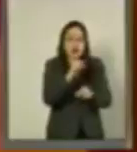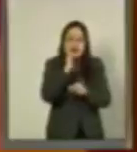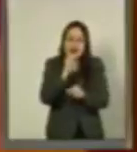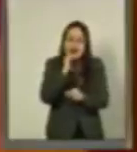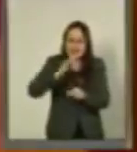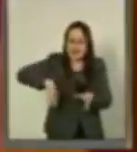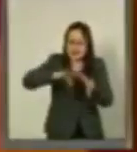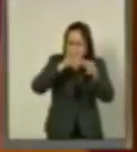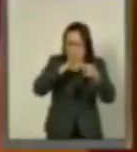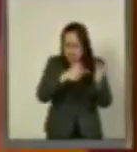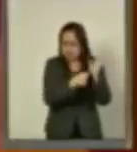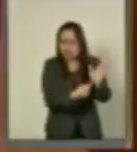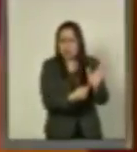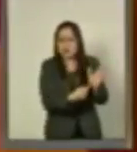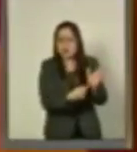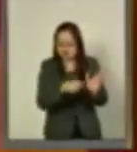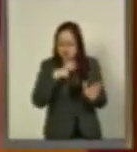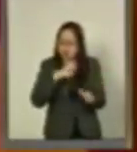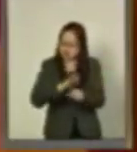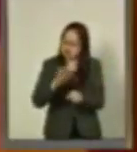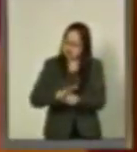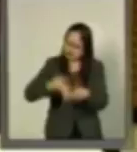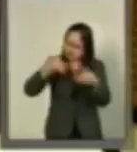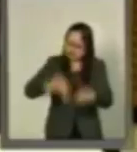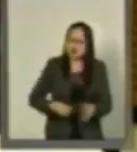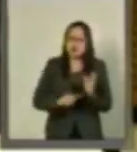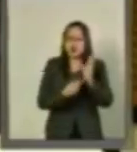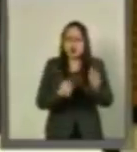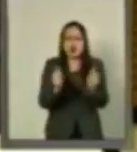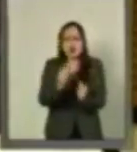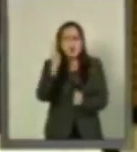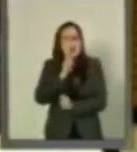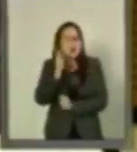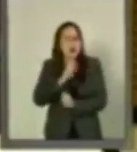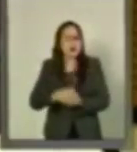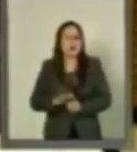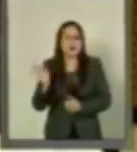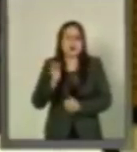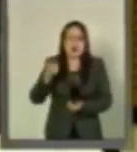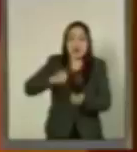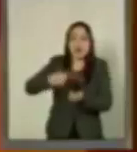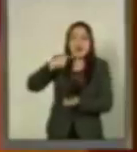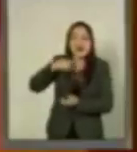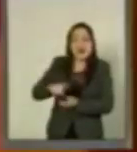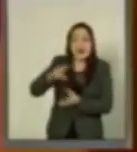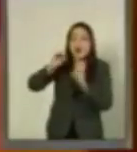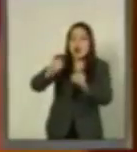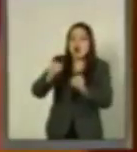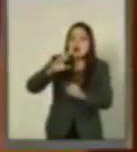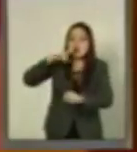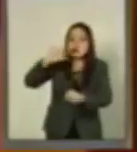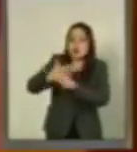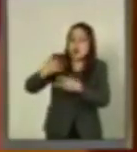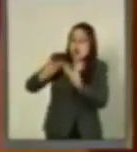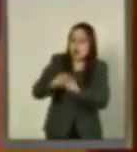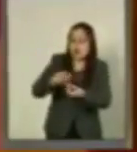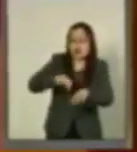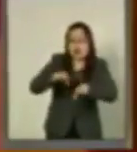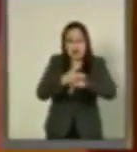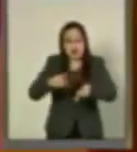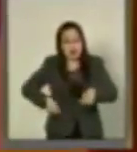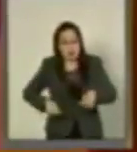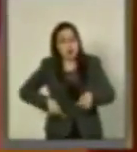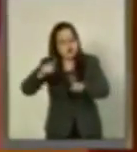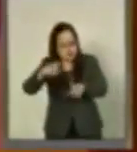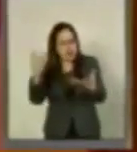nada. Y se lo puedo sostener con documentos. Y que si hay denuncia e irresponsabilidad respecto a algún funcionario,